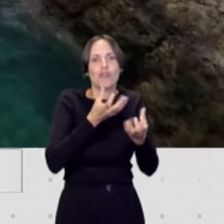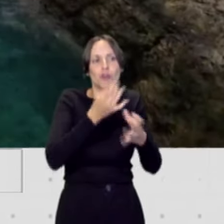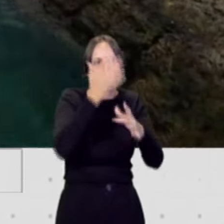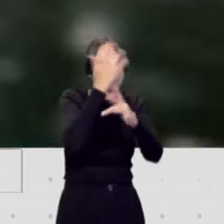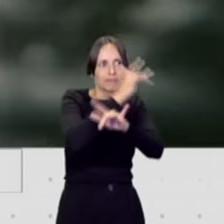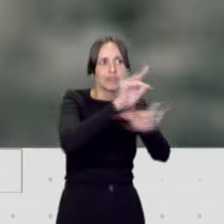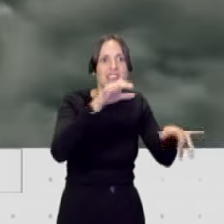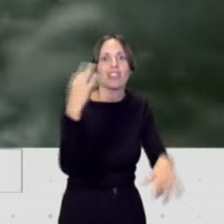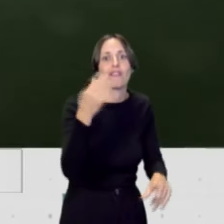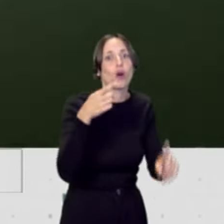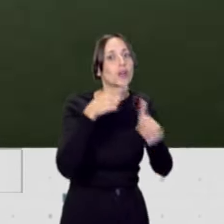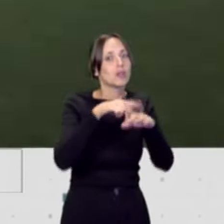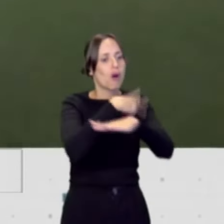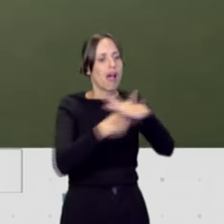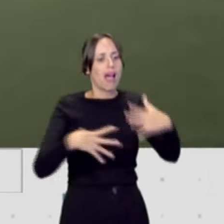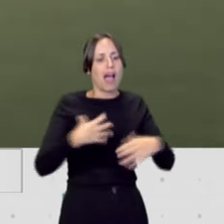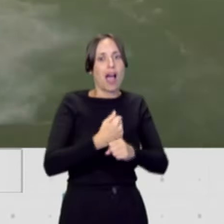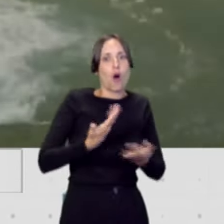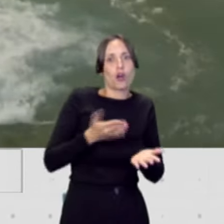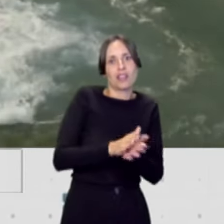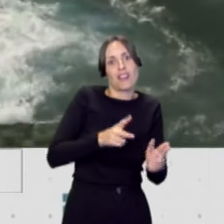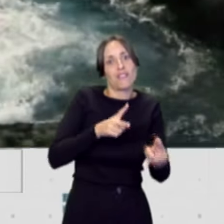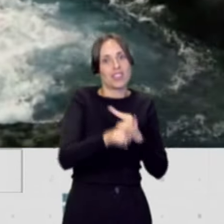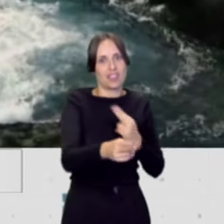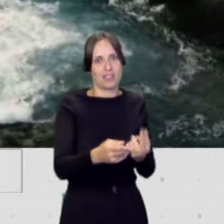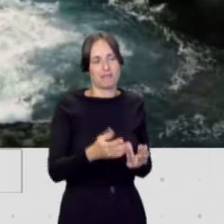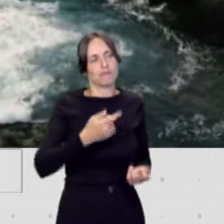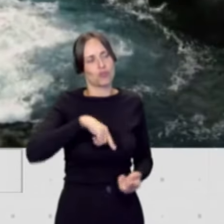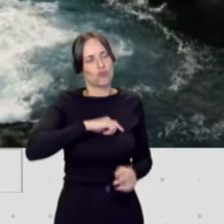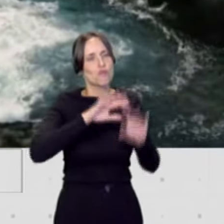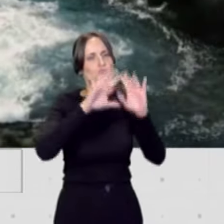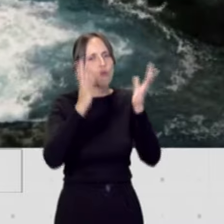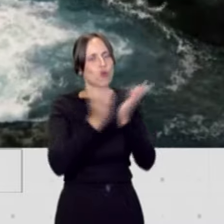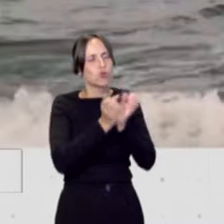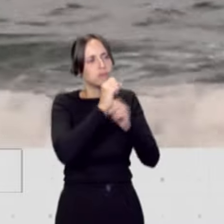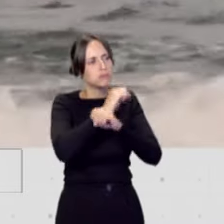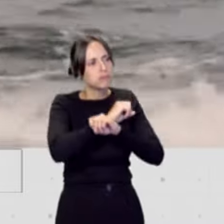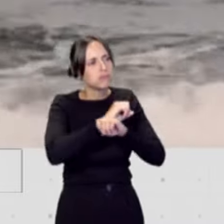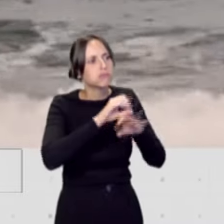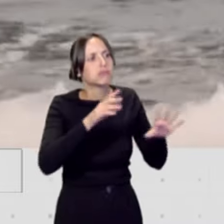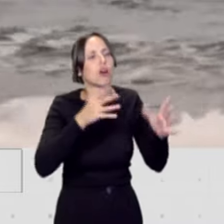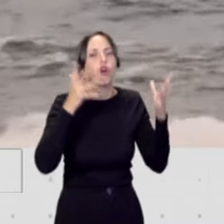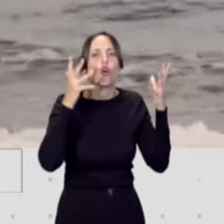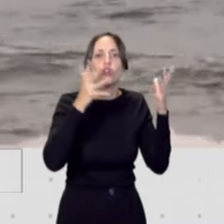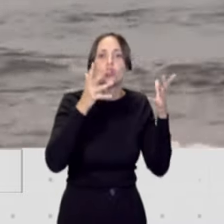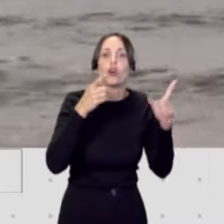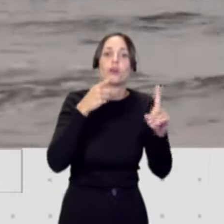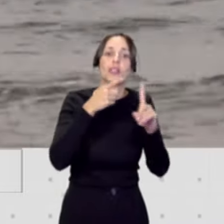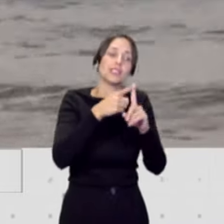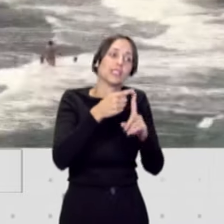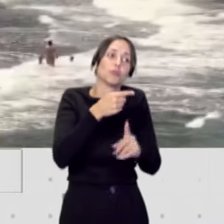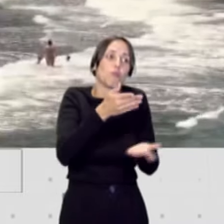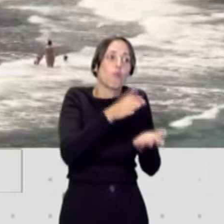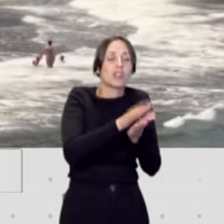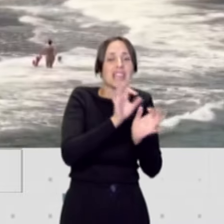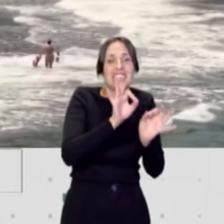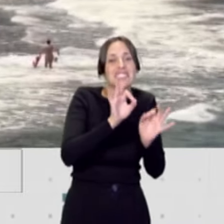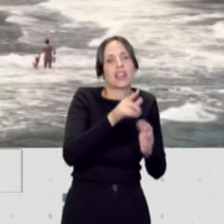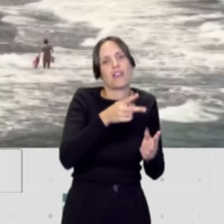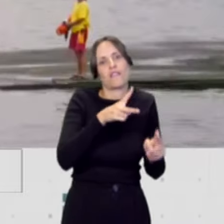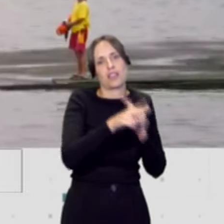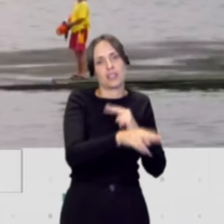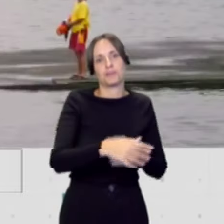dejando ese aprendizaje y esos consejos para que no se sigan produciendo desgracias. Sí, que es el objetivo de